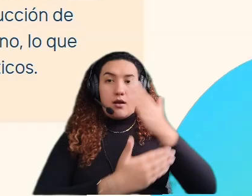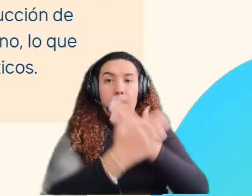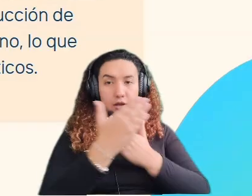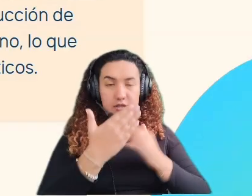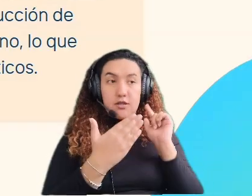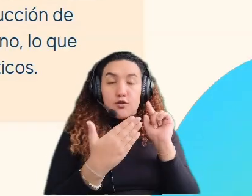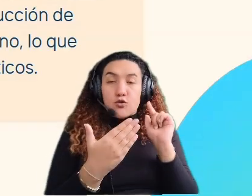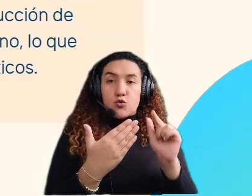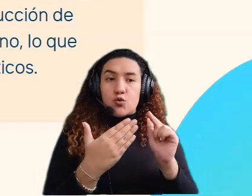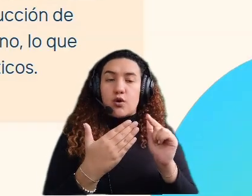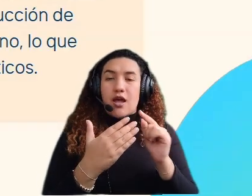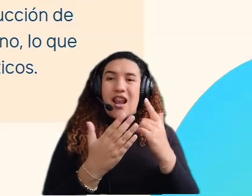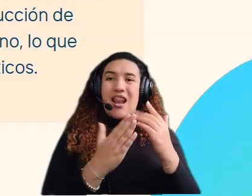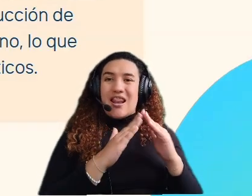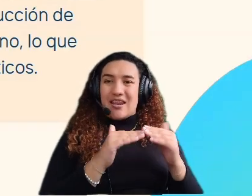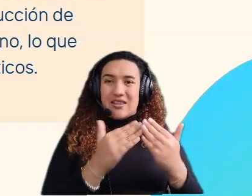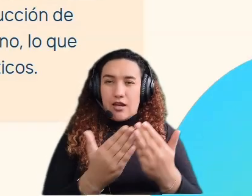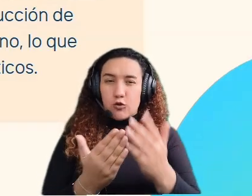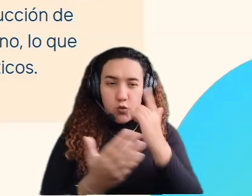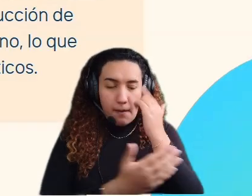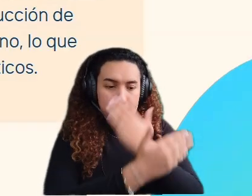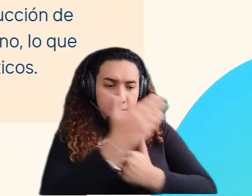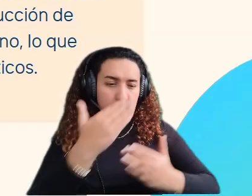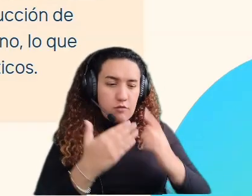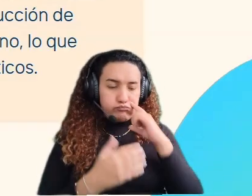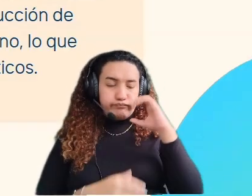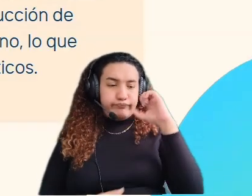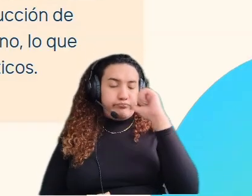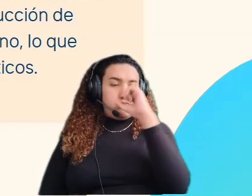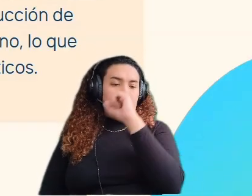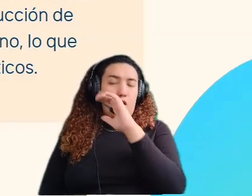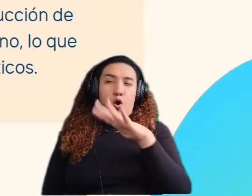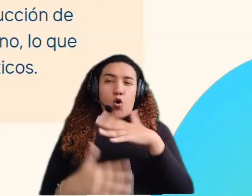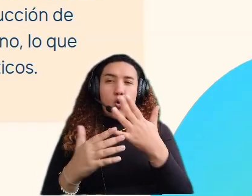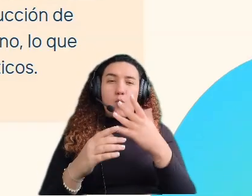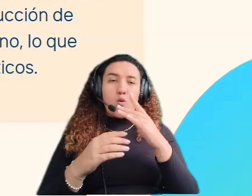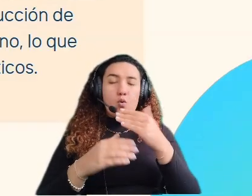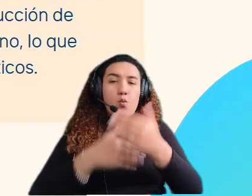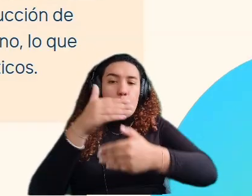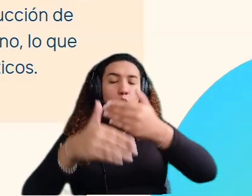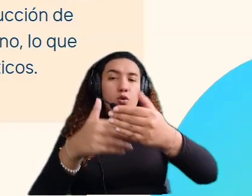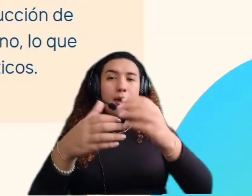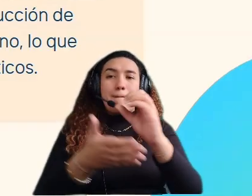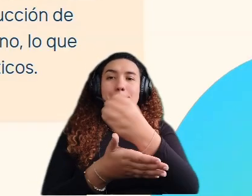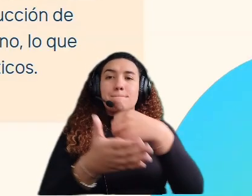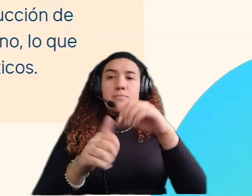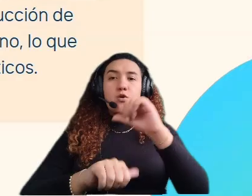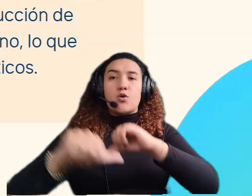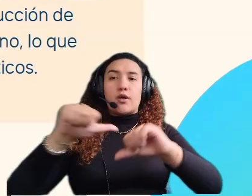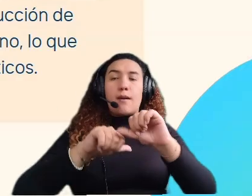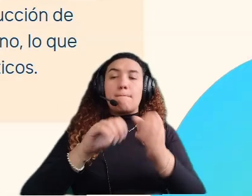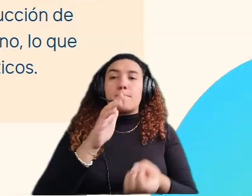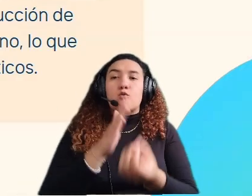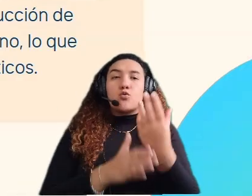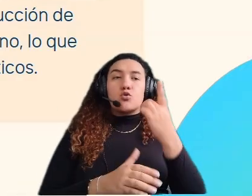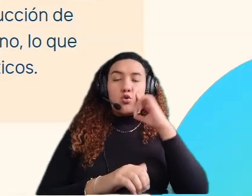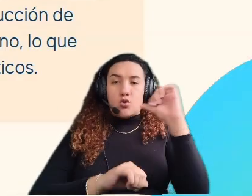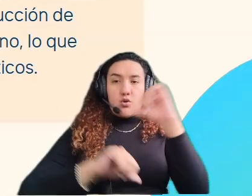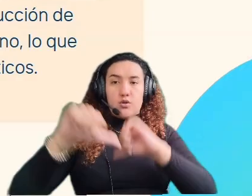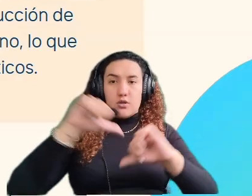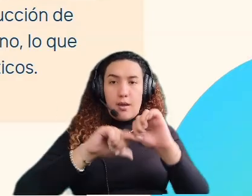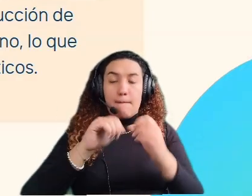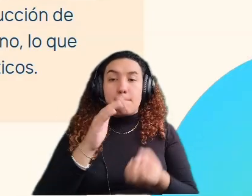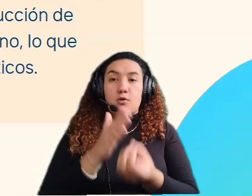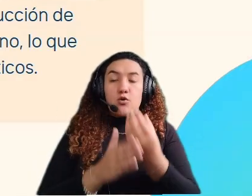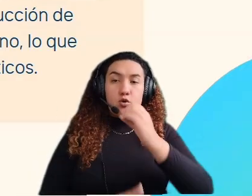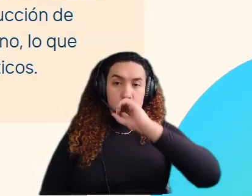en la literatura y se detallaron las rutas bioquímicas interconectadas de la fotosíntesis. Se concluyó que la generación